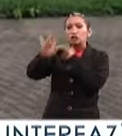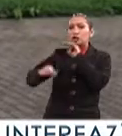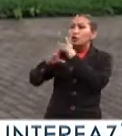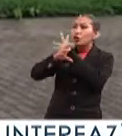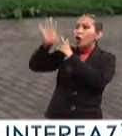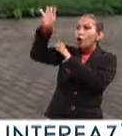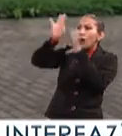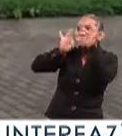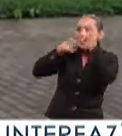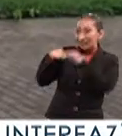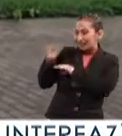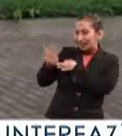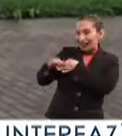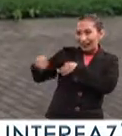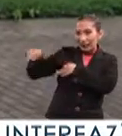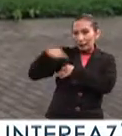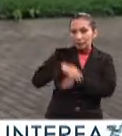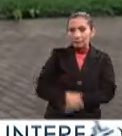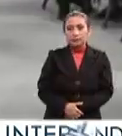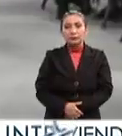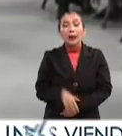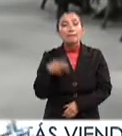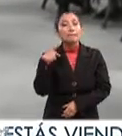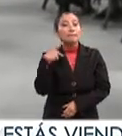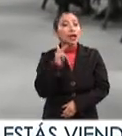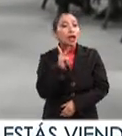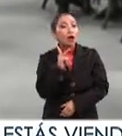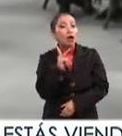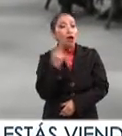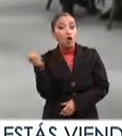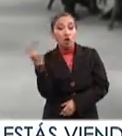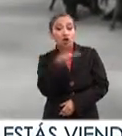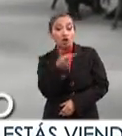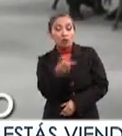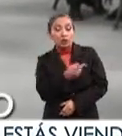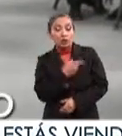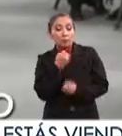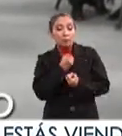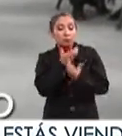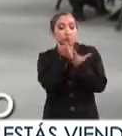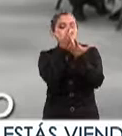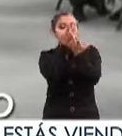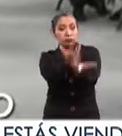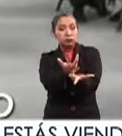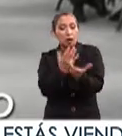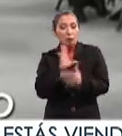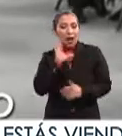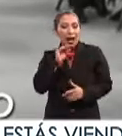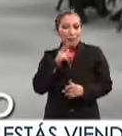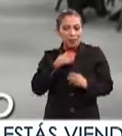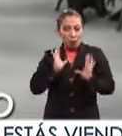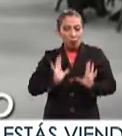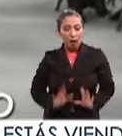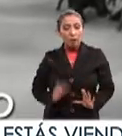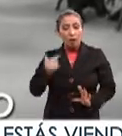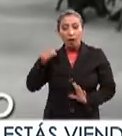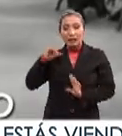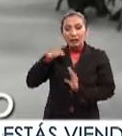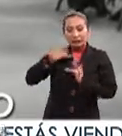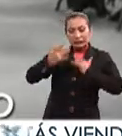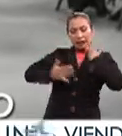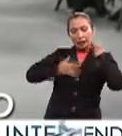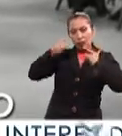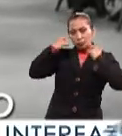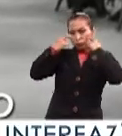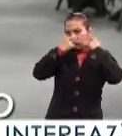los elementos a su alrededor. Sin embargo, ambos hablan y expresan con todo su cuerpo y el resto de los